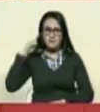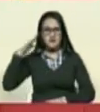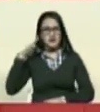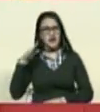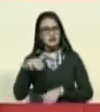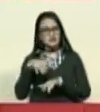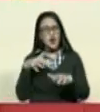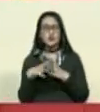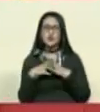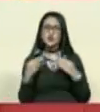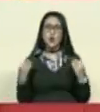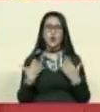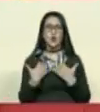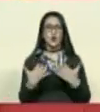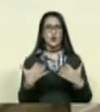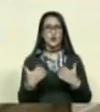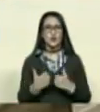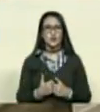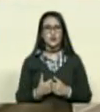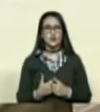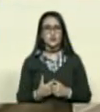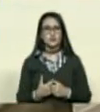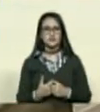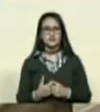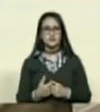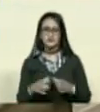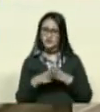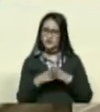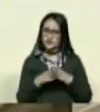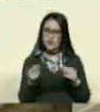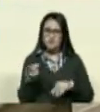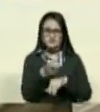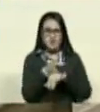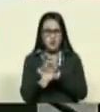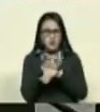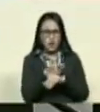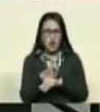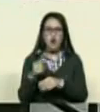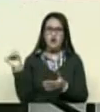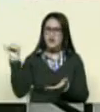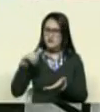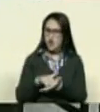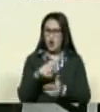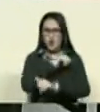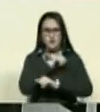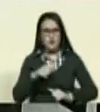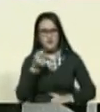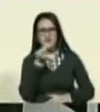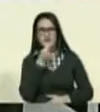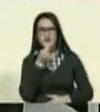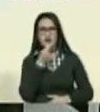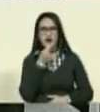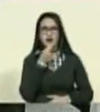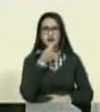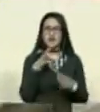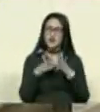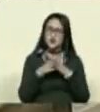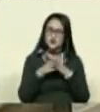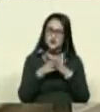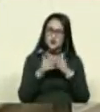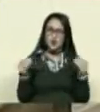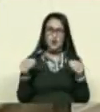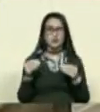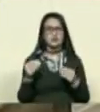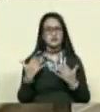ejército de libertadores, Armada de Libertadores, Aviación de Libertadores, Guardia Nacional de Libertadores, Milicia Nacional de